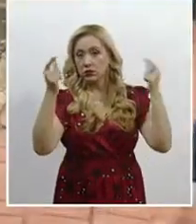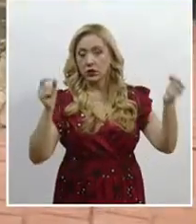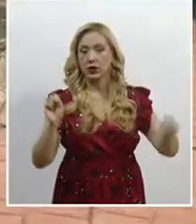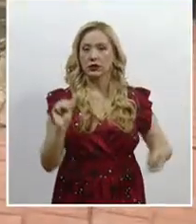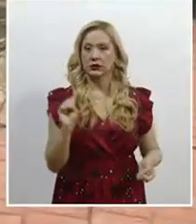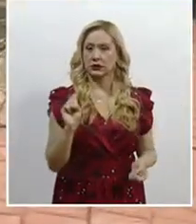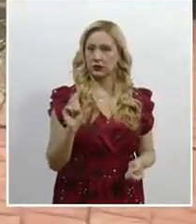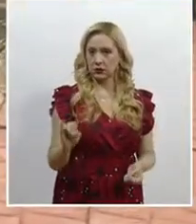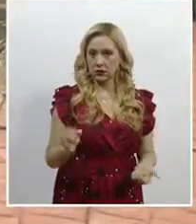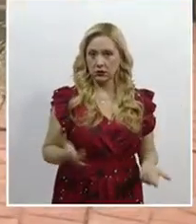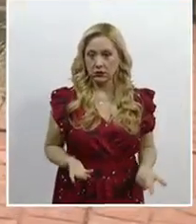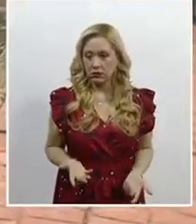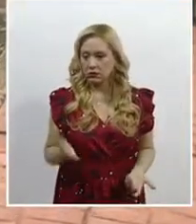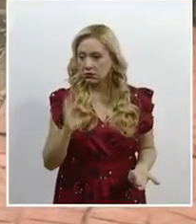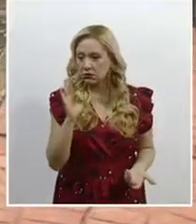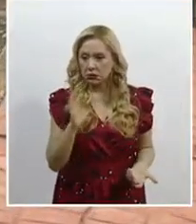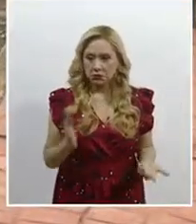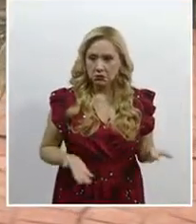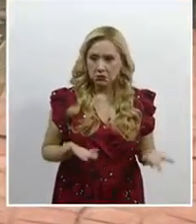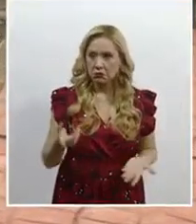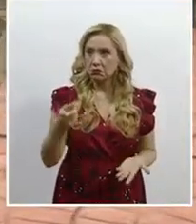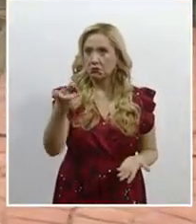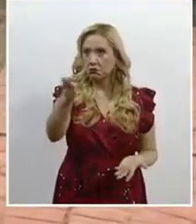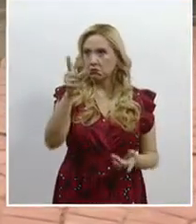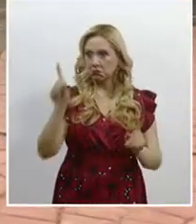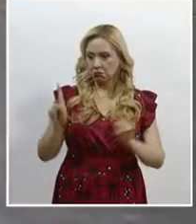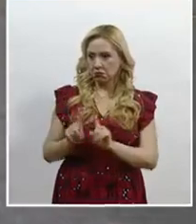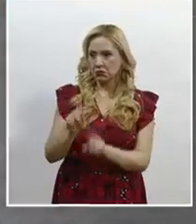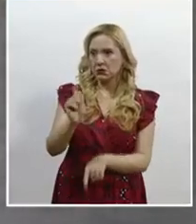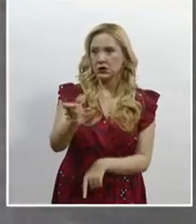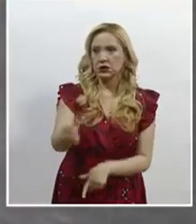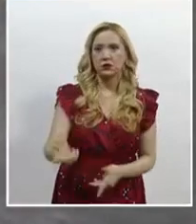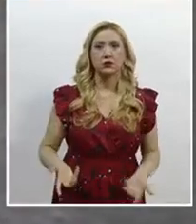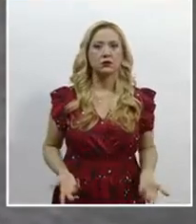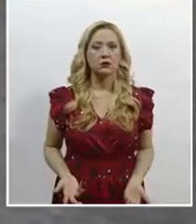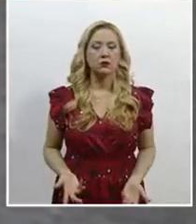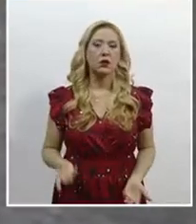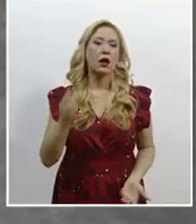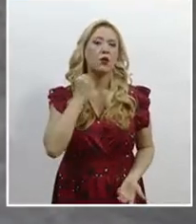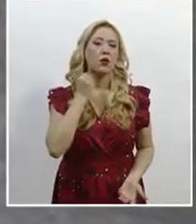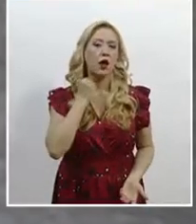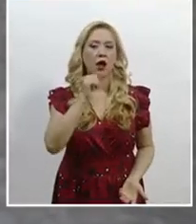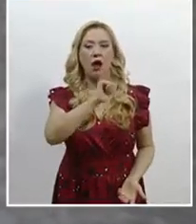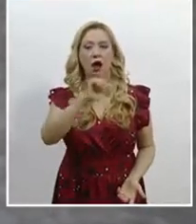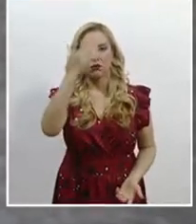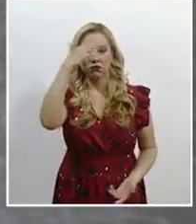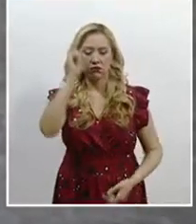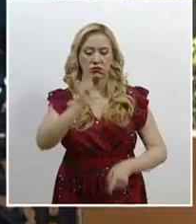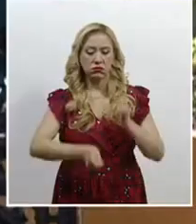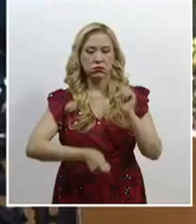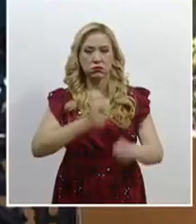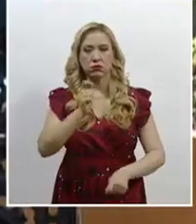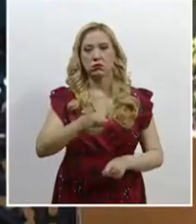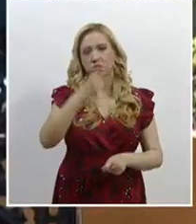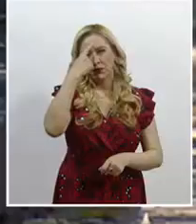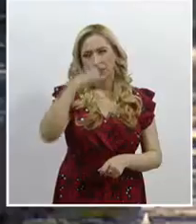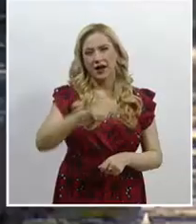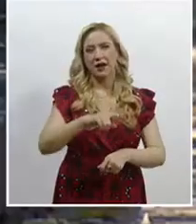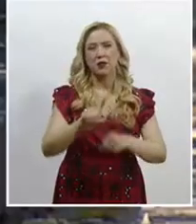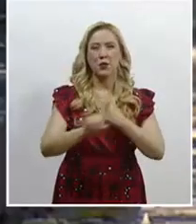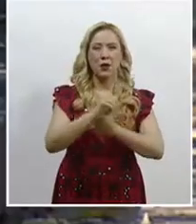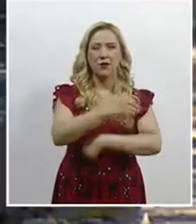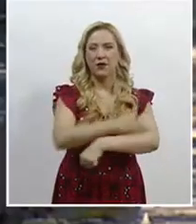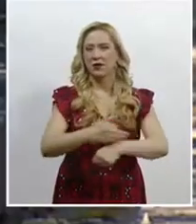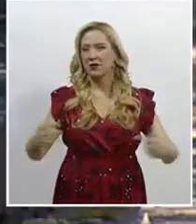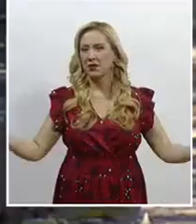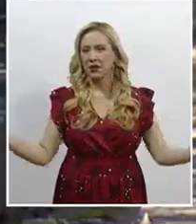Explicó que, de acuerdo con el principio pro persona, obliga a que el beneficio de contar con un abogado en todas las etapas de las controversias familiares se